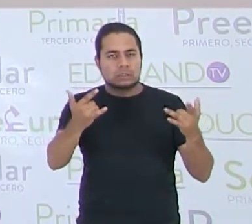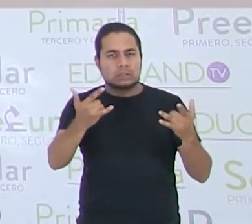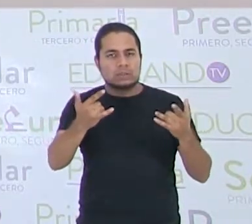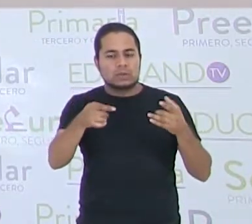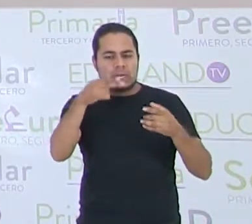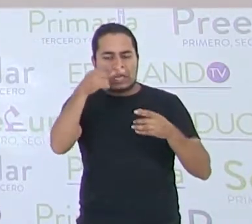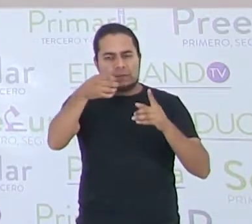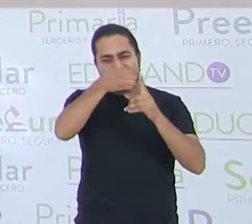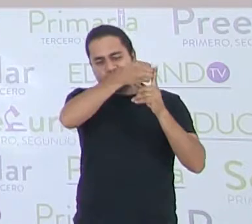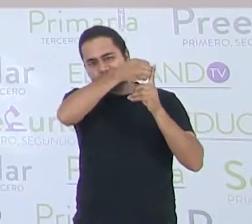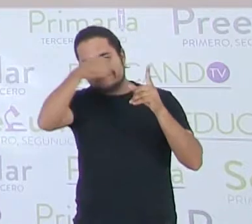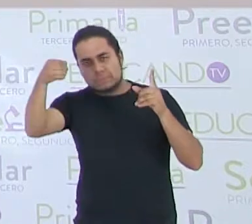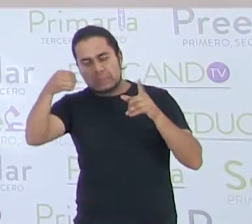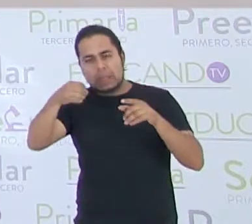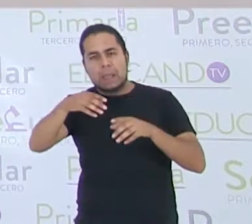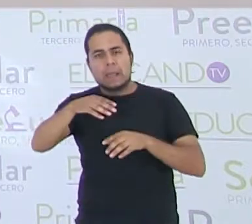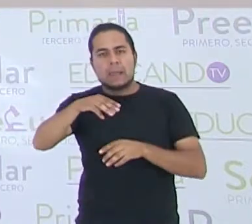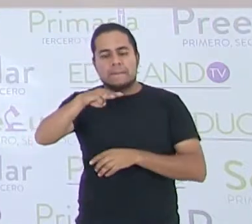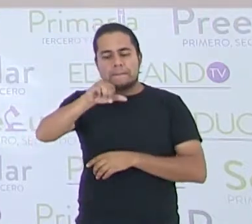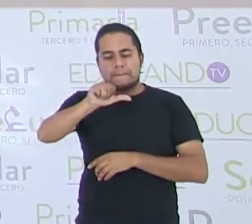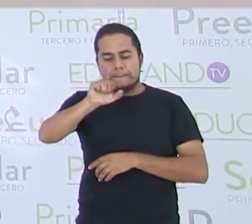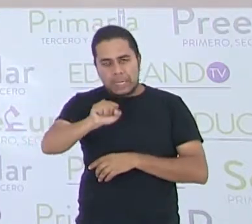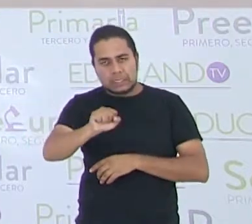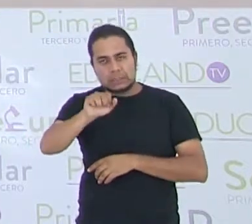Más vale